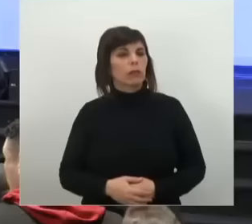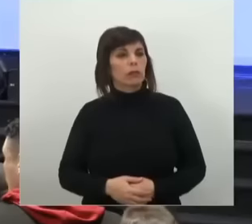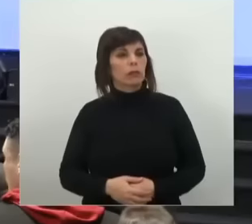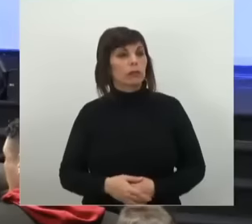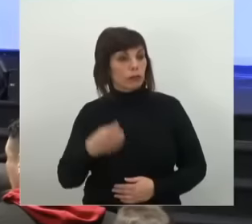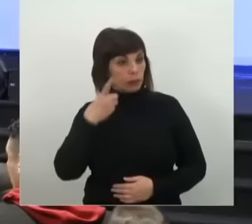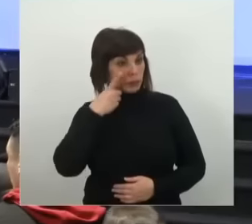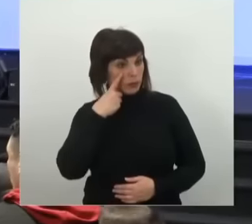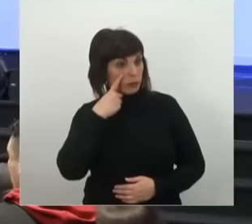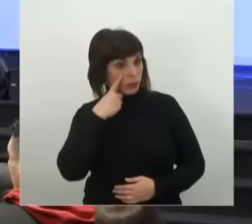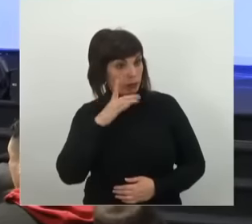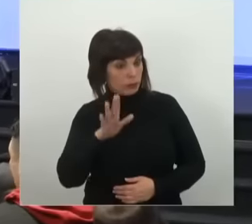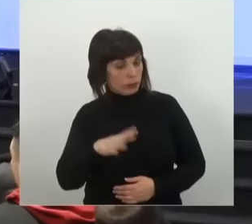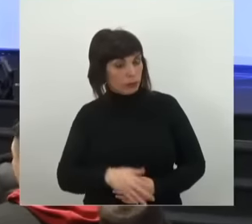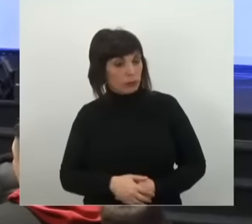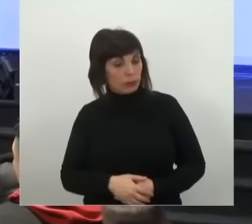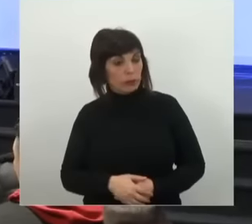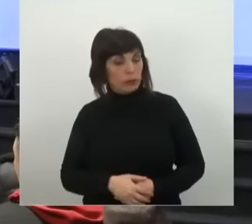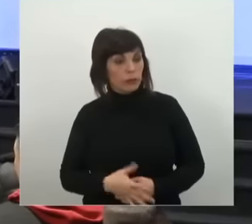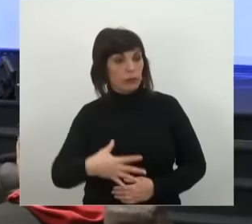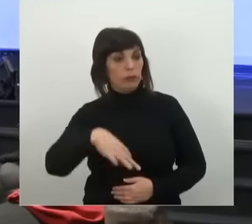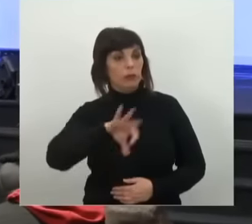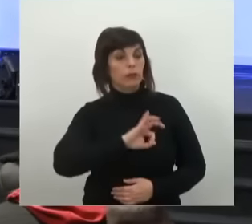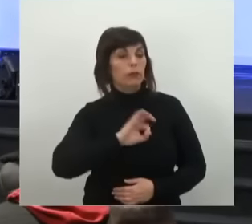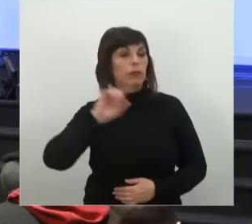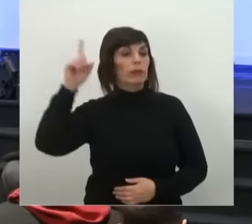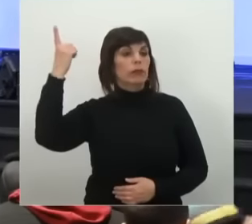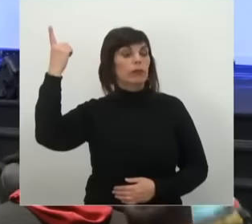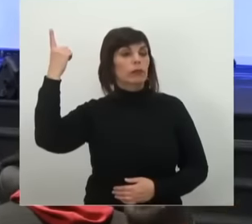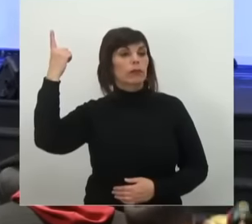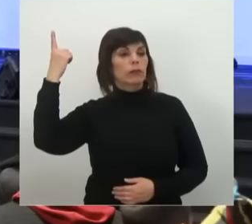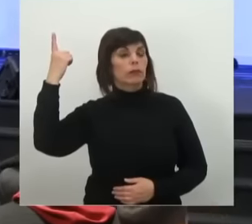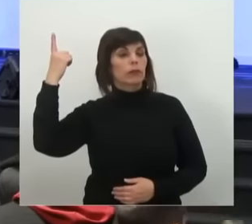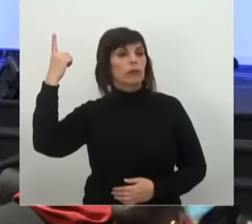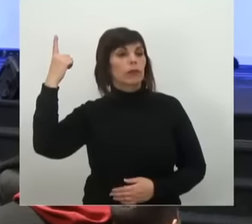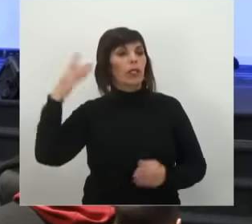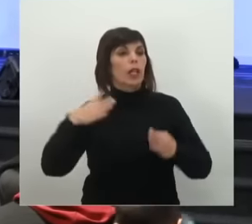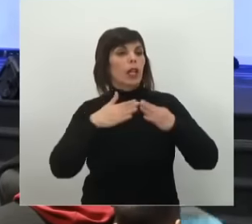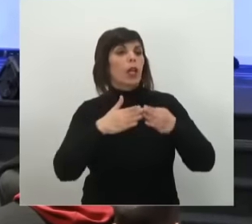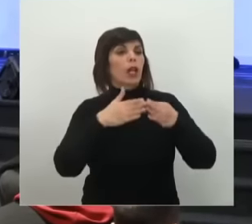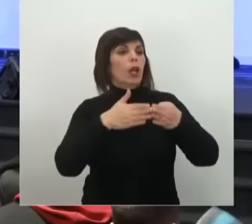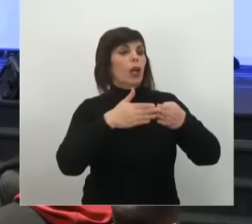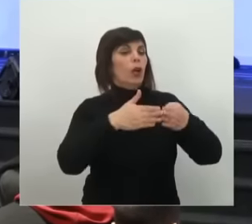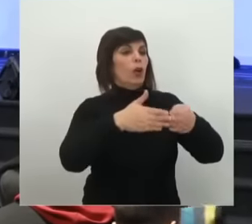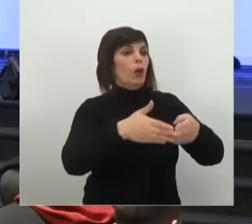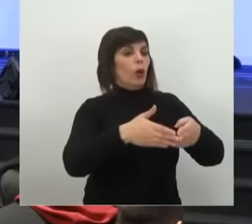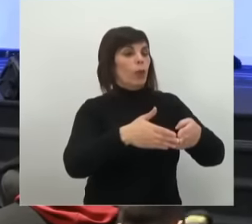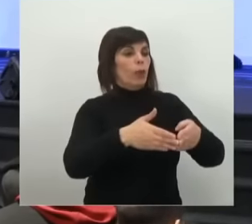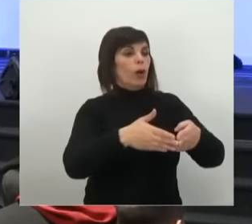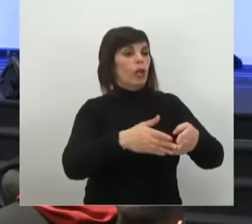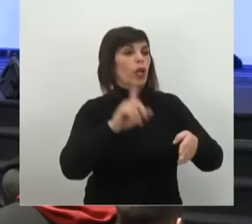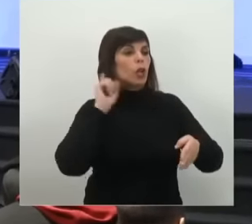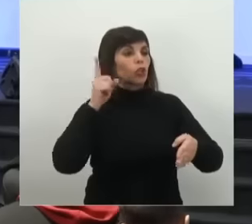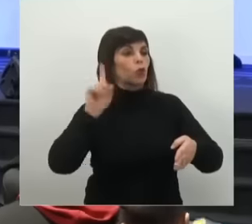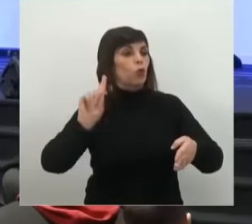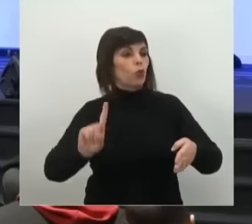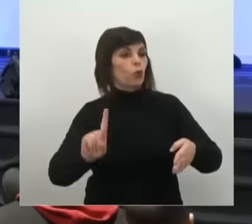se dio cuenta el señor solamente estaba en una sola barca de todas